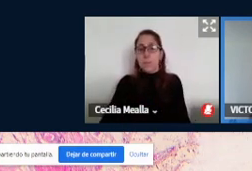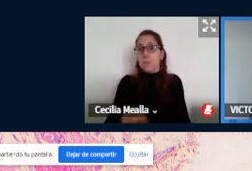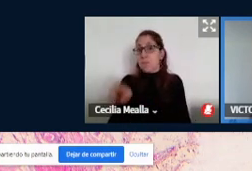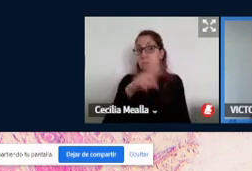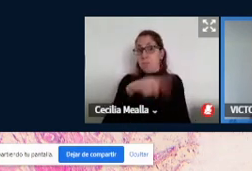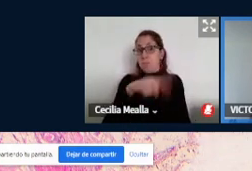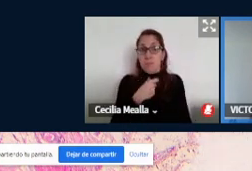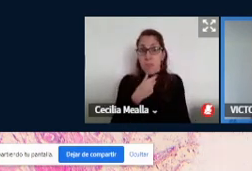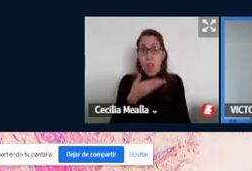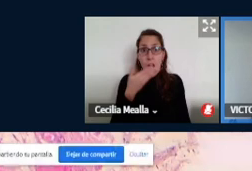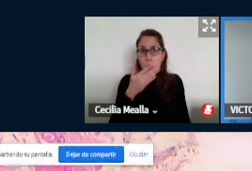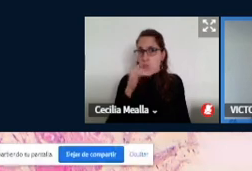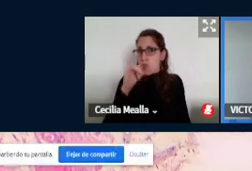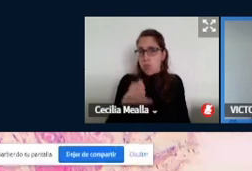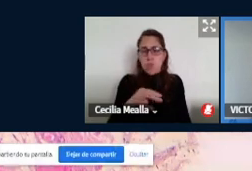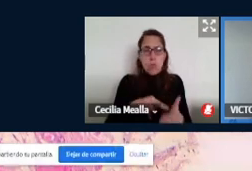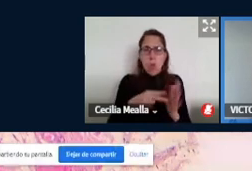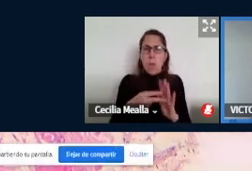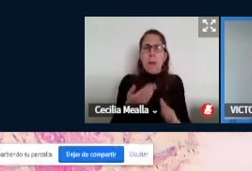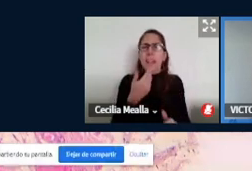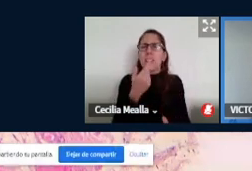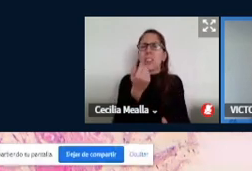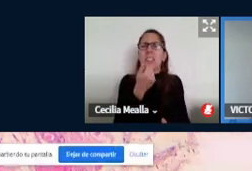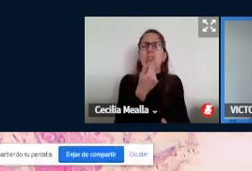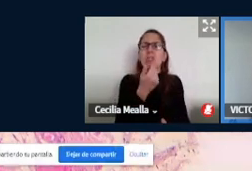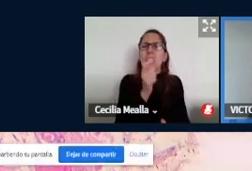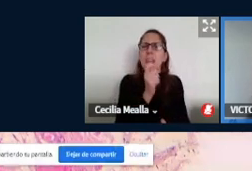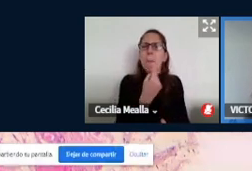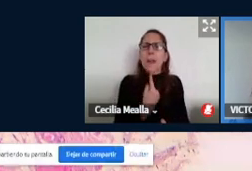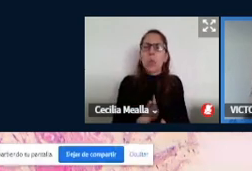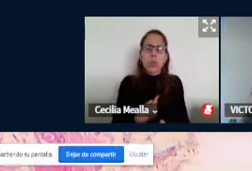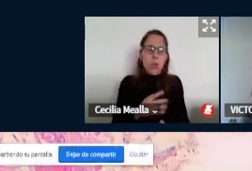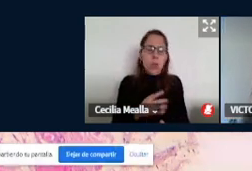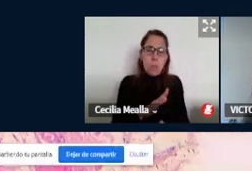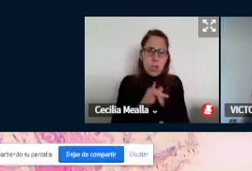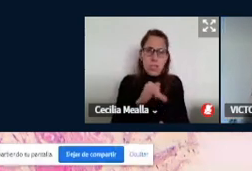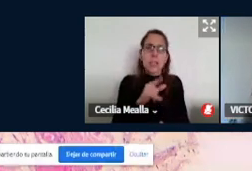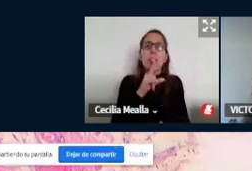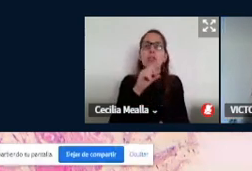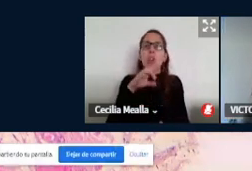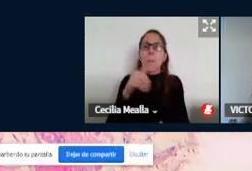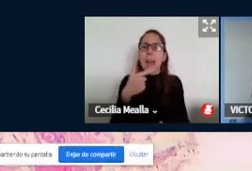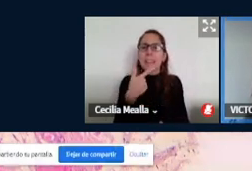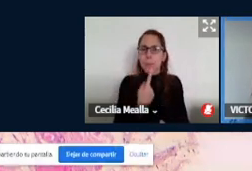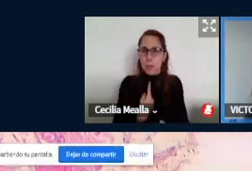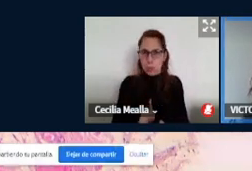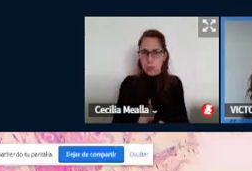preguntar, activalo, no me acuerdo cómo se llamaba la persona que lo quiso. Tomás.